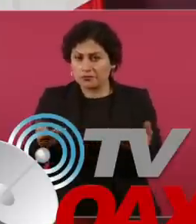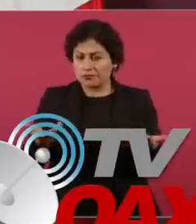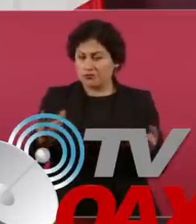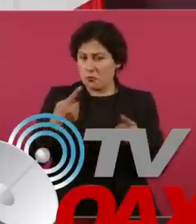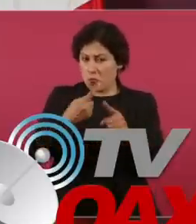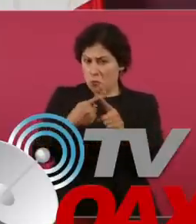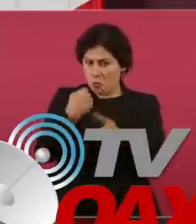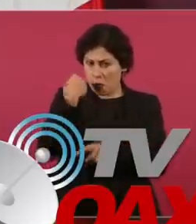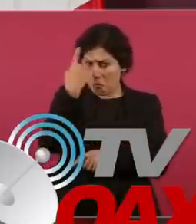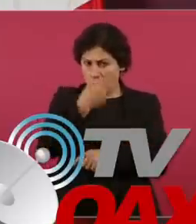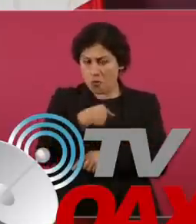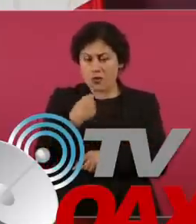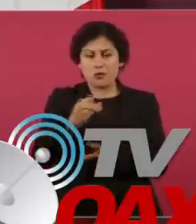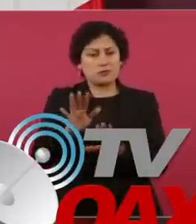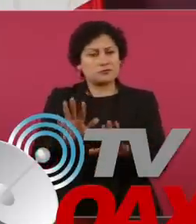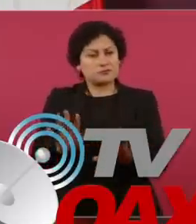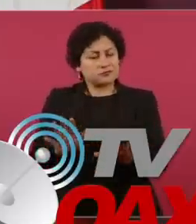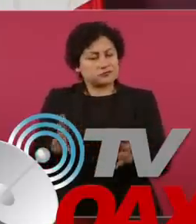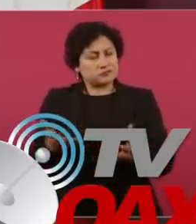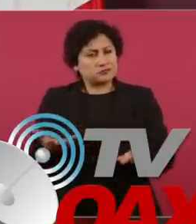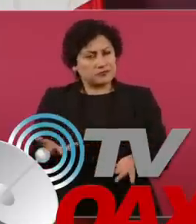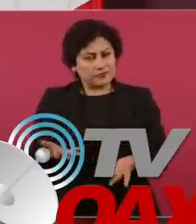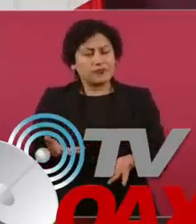Todavía, ¿sí?